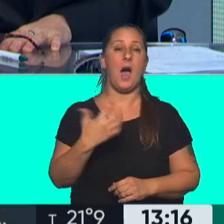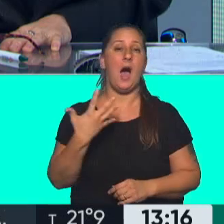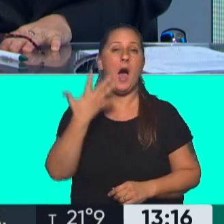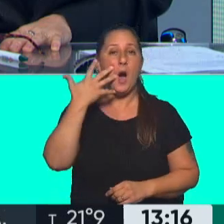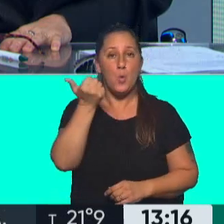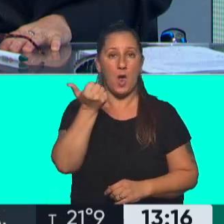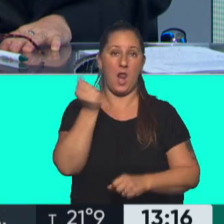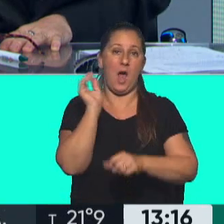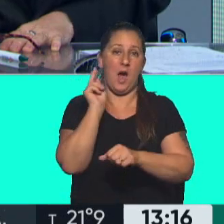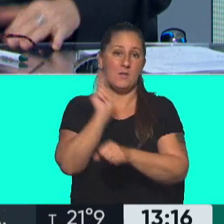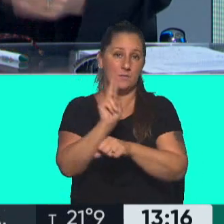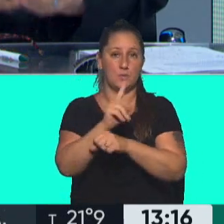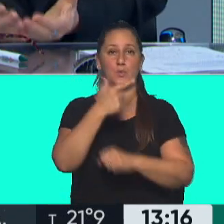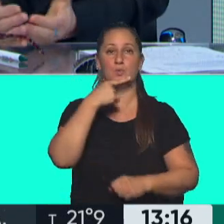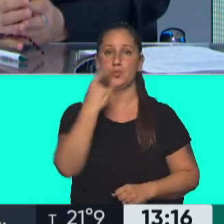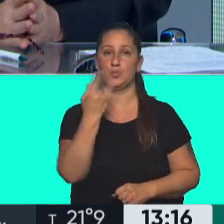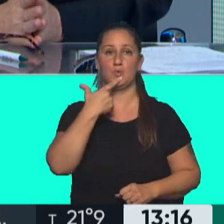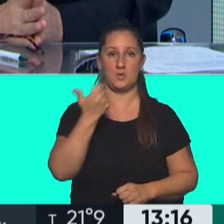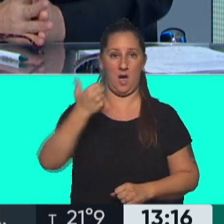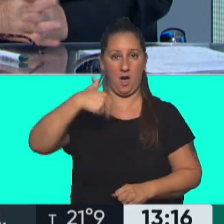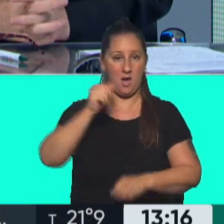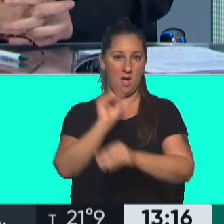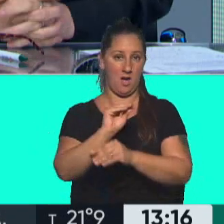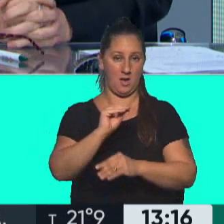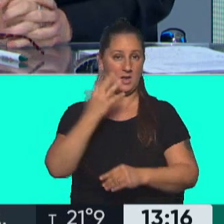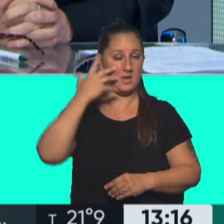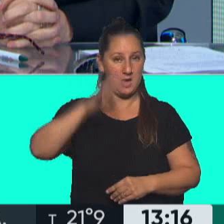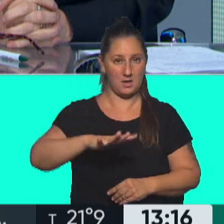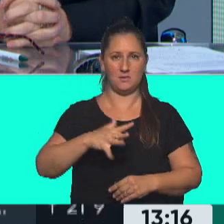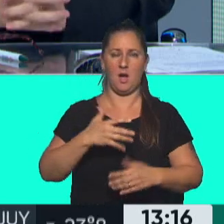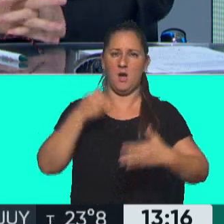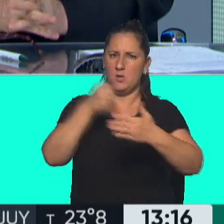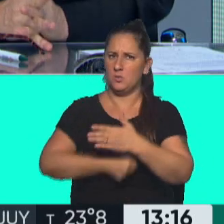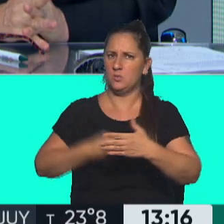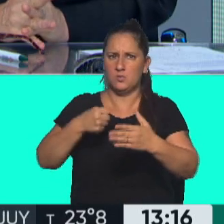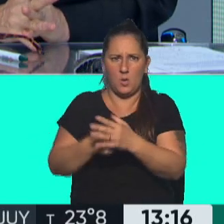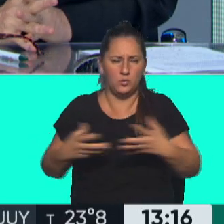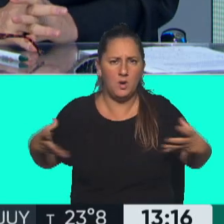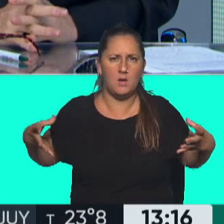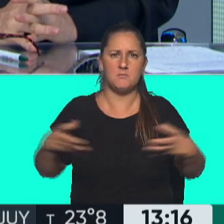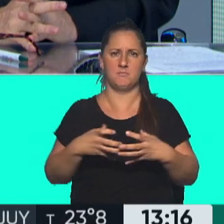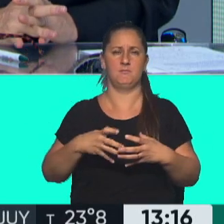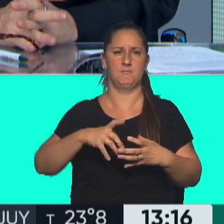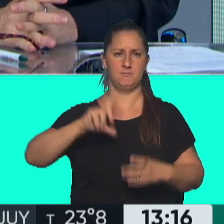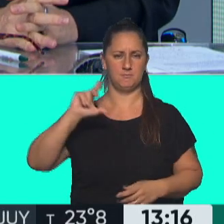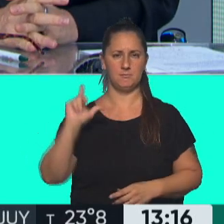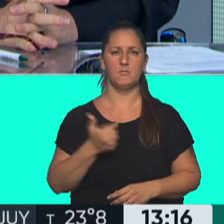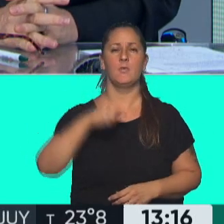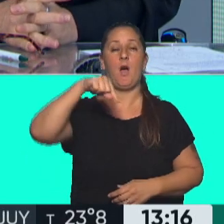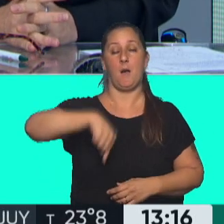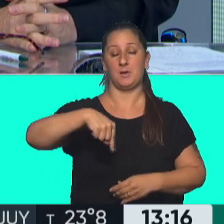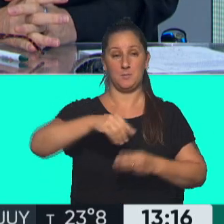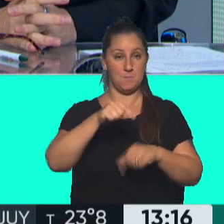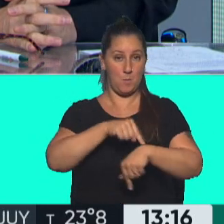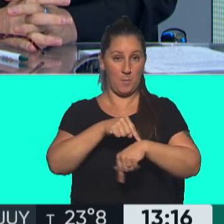mamá susana trimarco que encabezó una lucha increíble a partir de este momento de esta